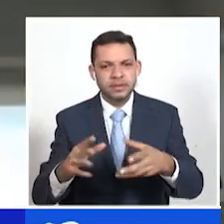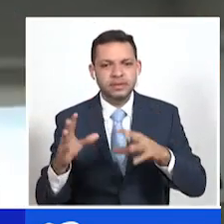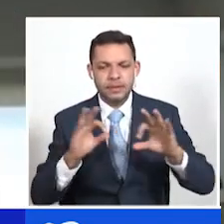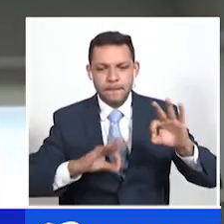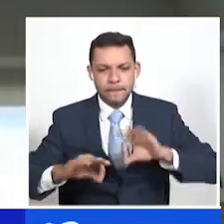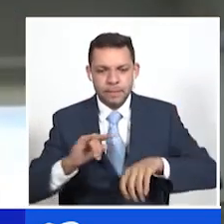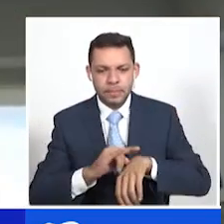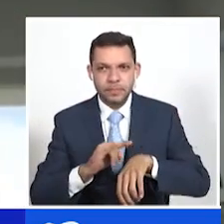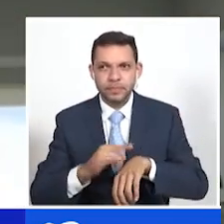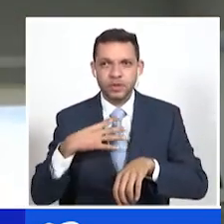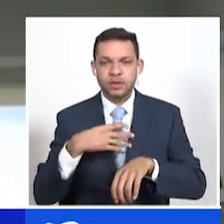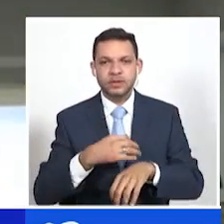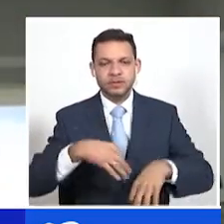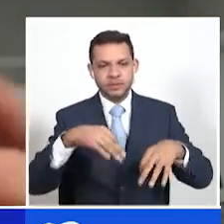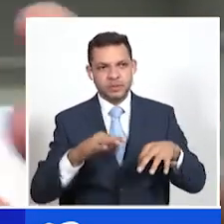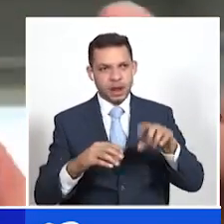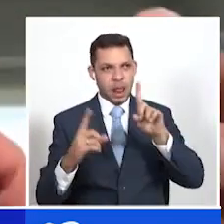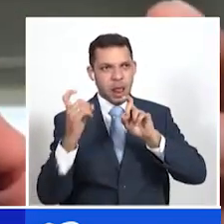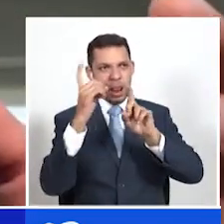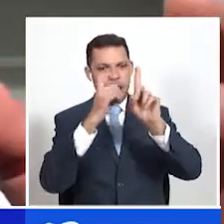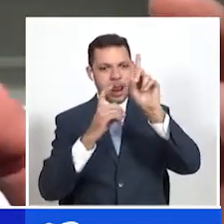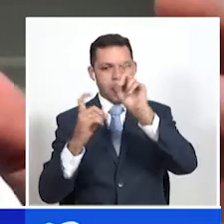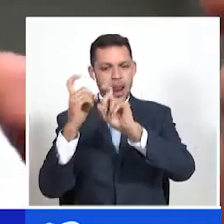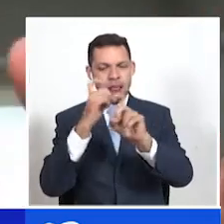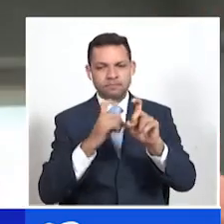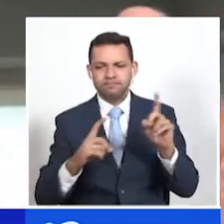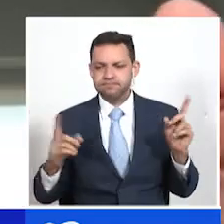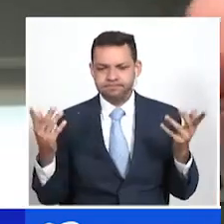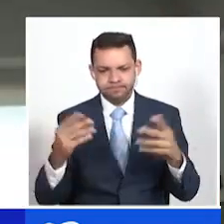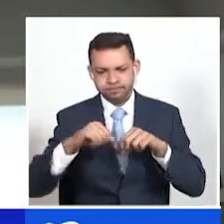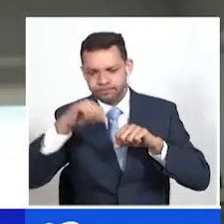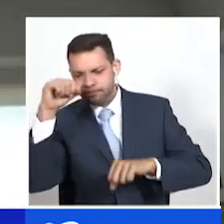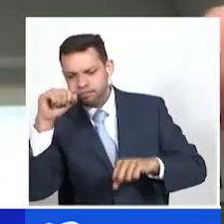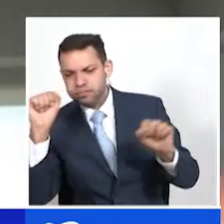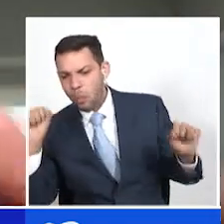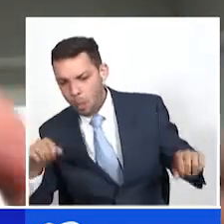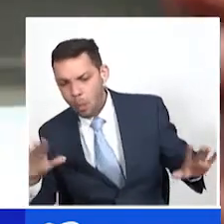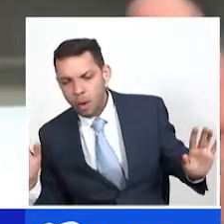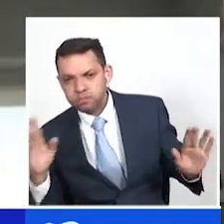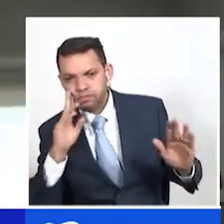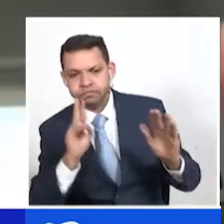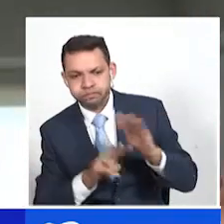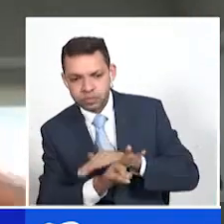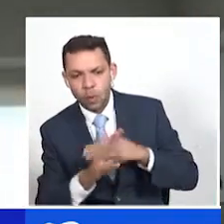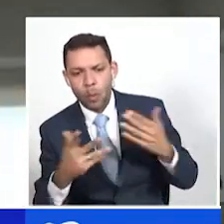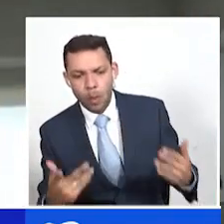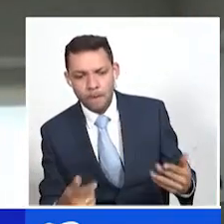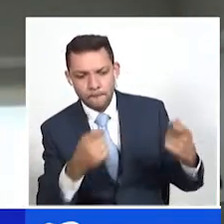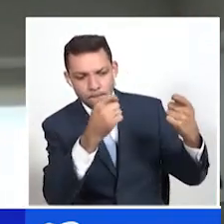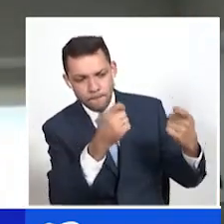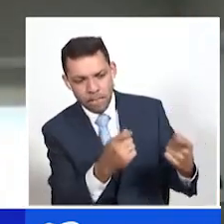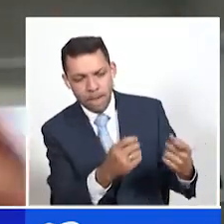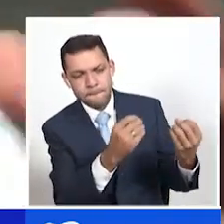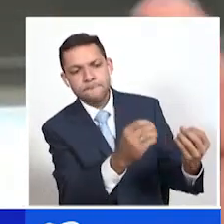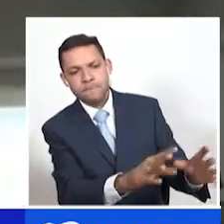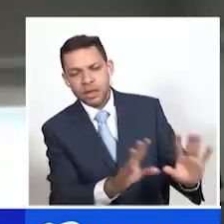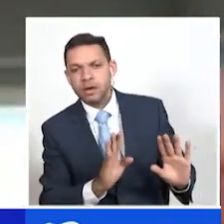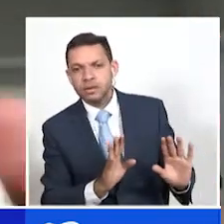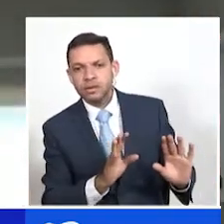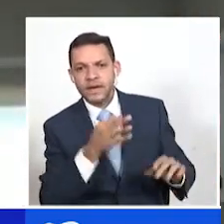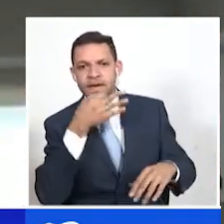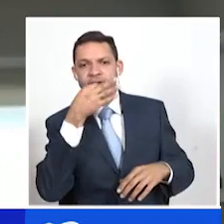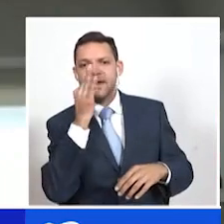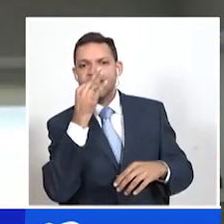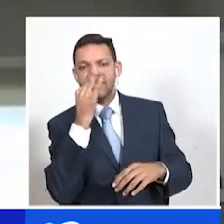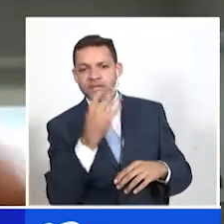de Cafeteros ya estamos haciendo las evaluaciones correspondientes pues para mirar y poder estimar unas pérdidas que ya son